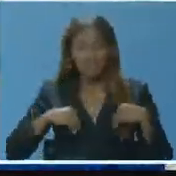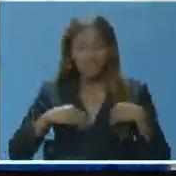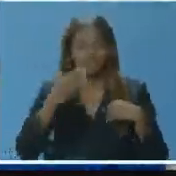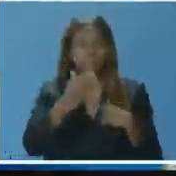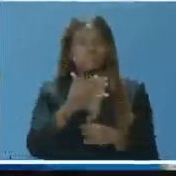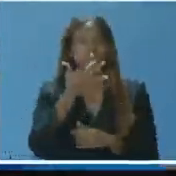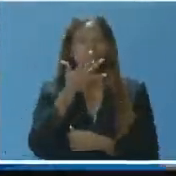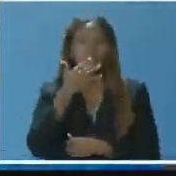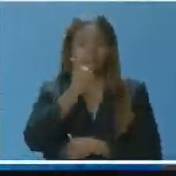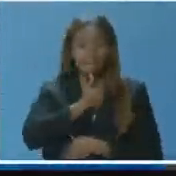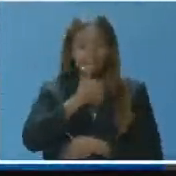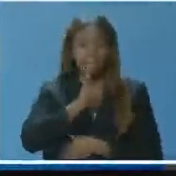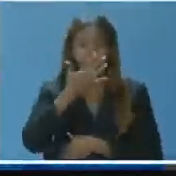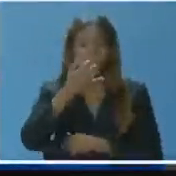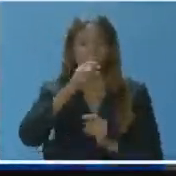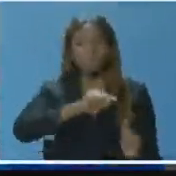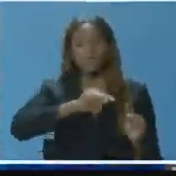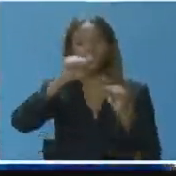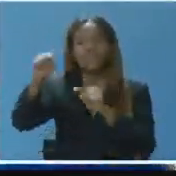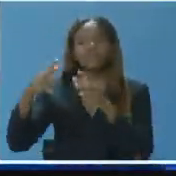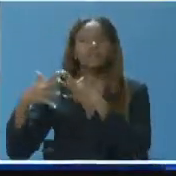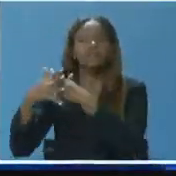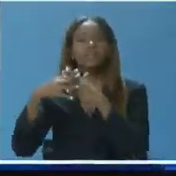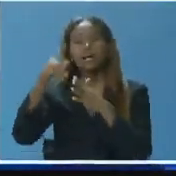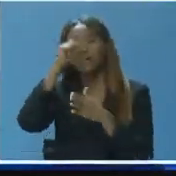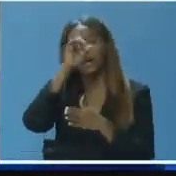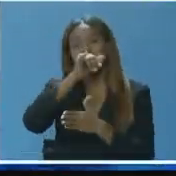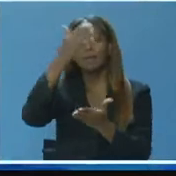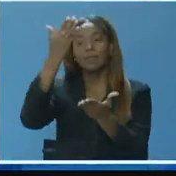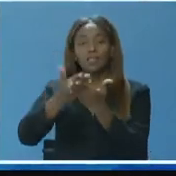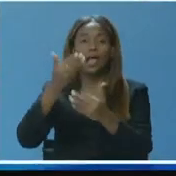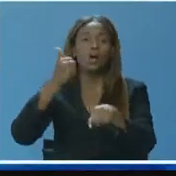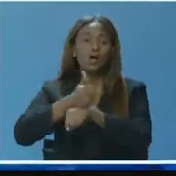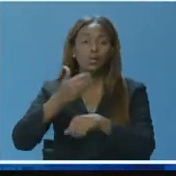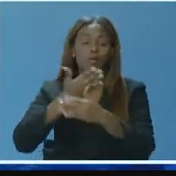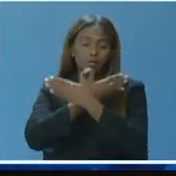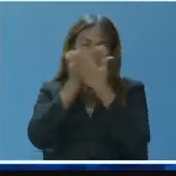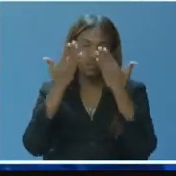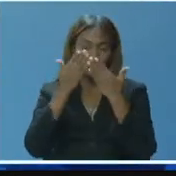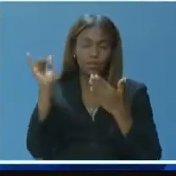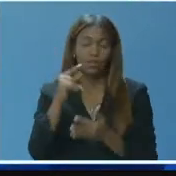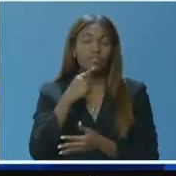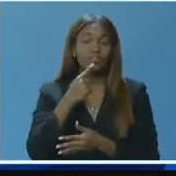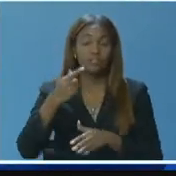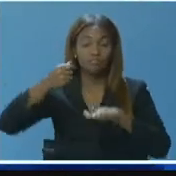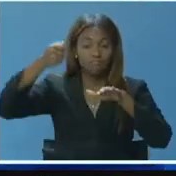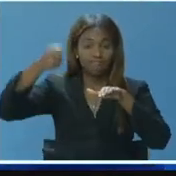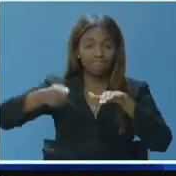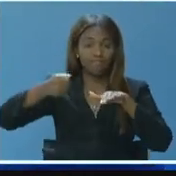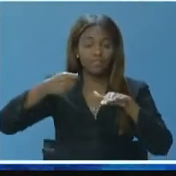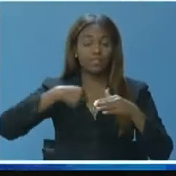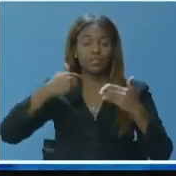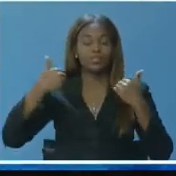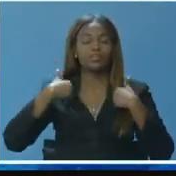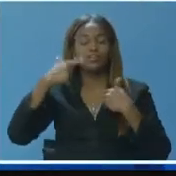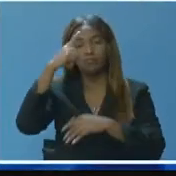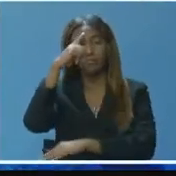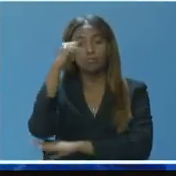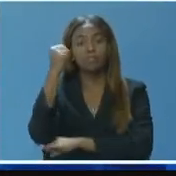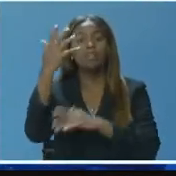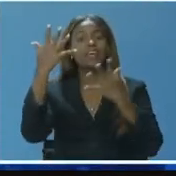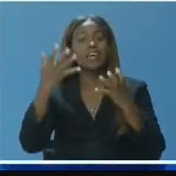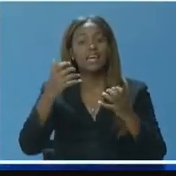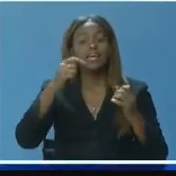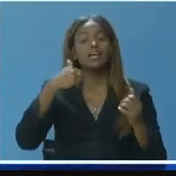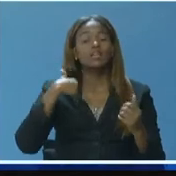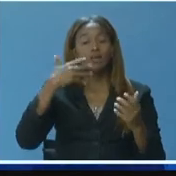manera voluntaria en extradición para demostrar su inocencia. Cito, magistrados, vengo con la firme voluntad de